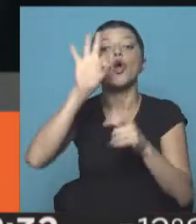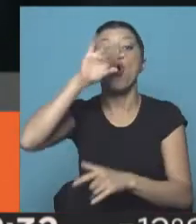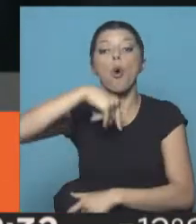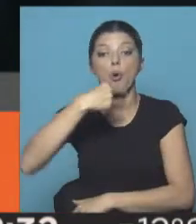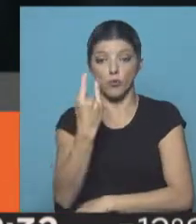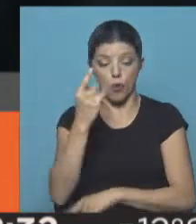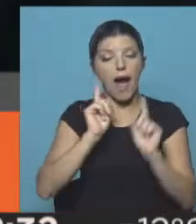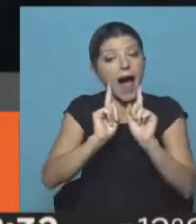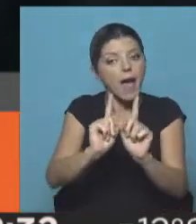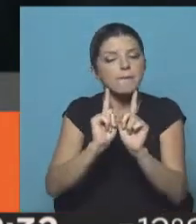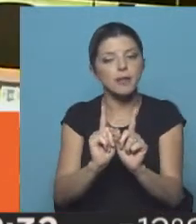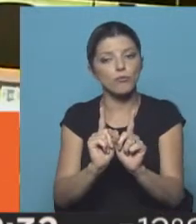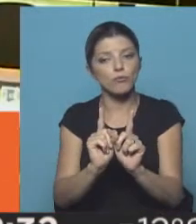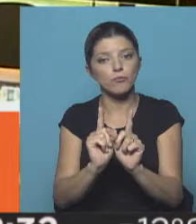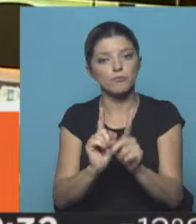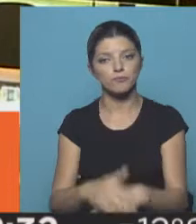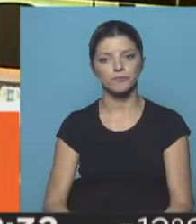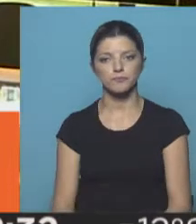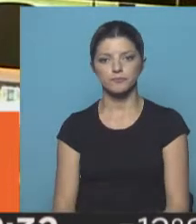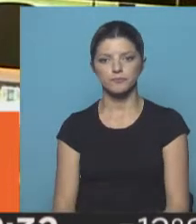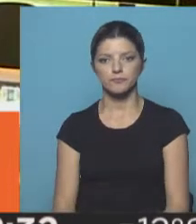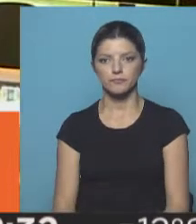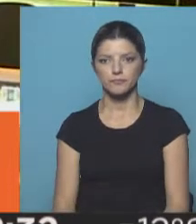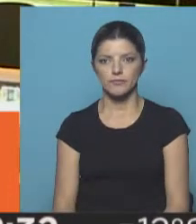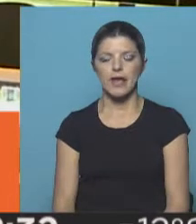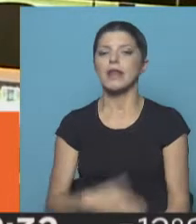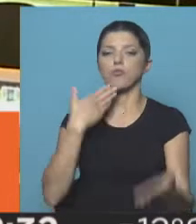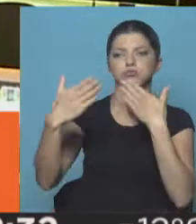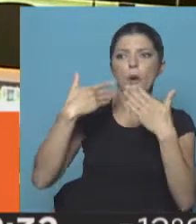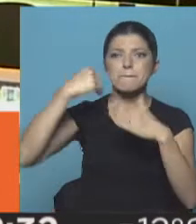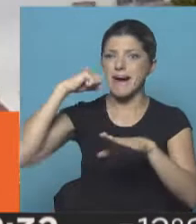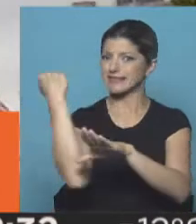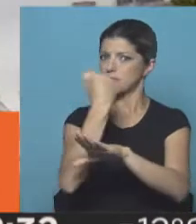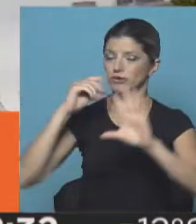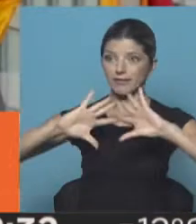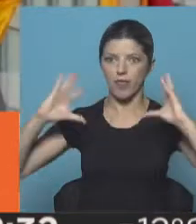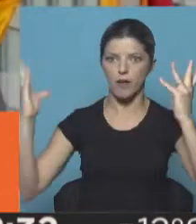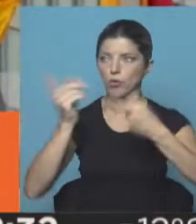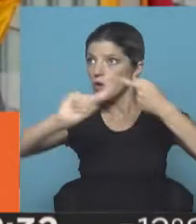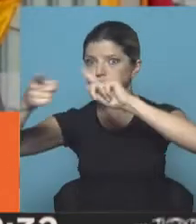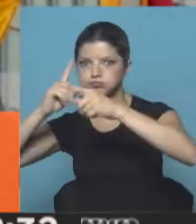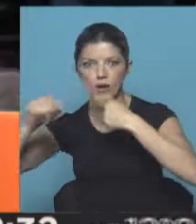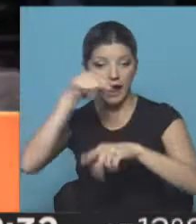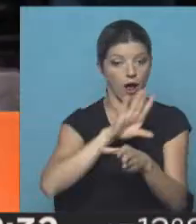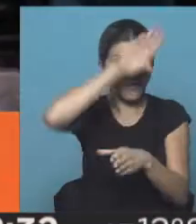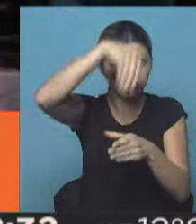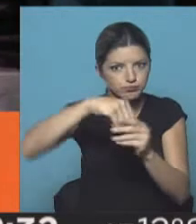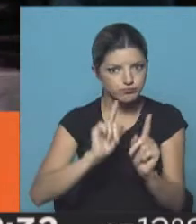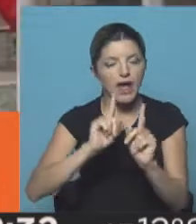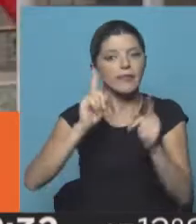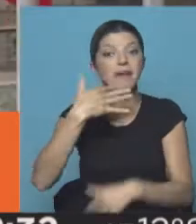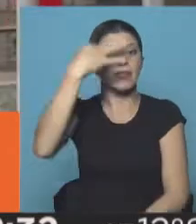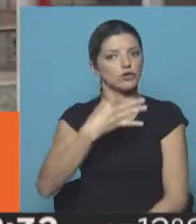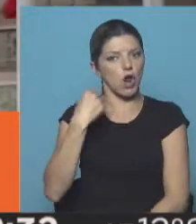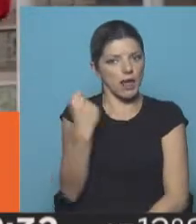se mantienen las mayores, digamos, las más importantes de las conversaciones bilaterales también, es donde se toman decisiones